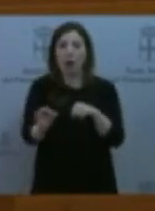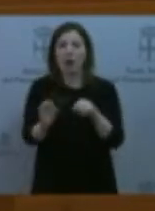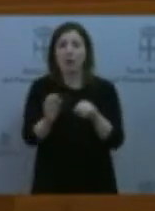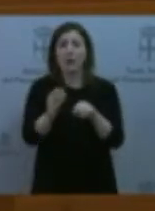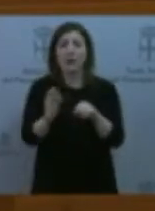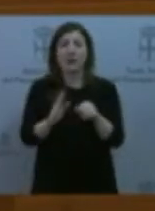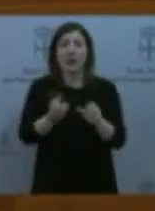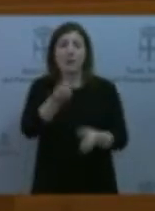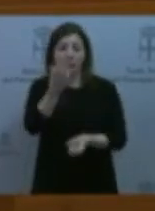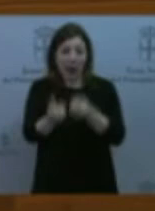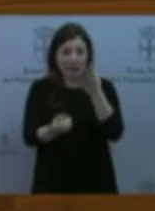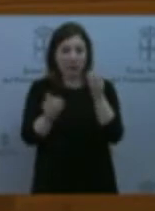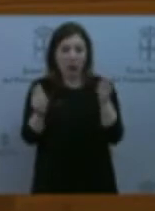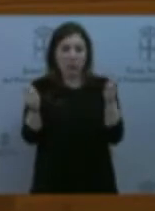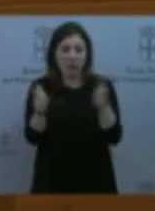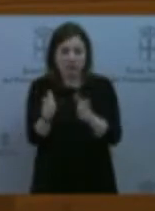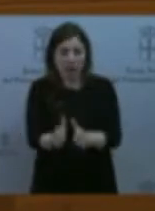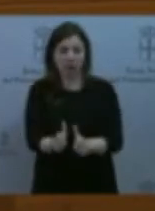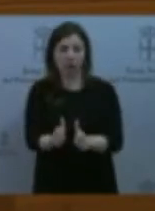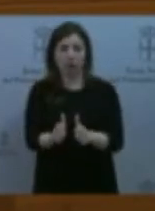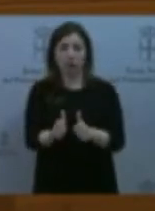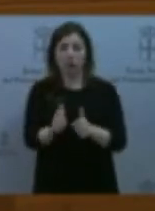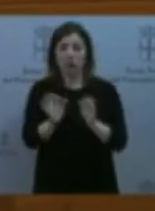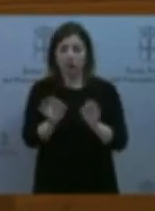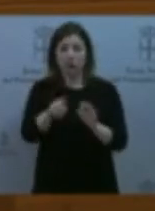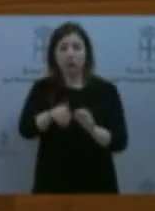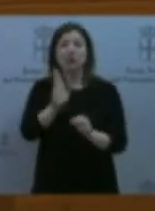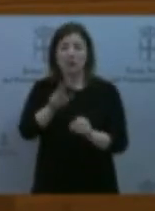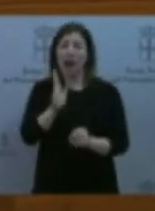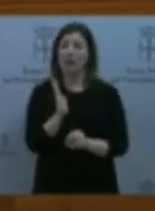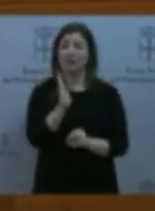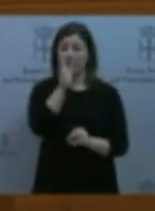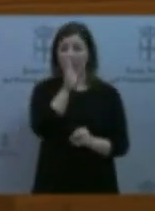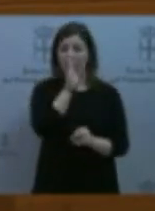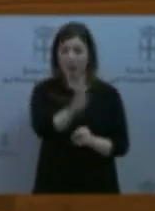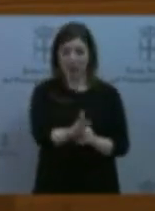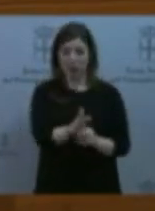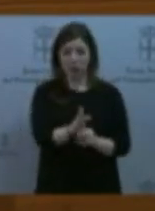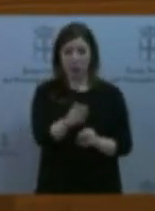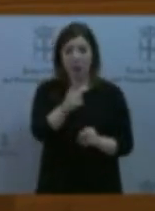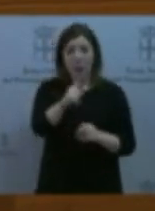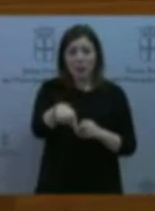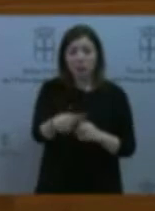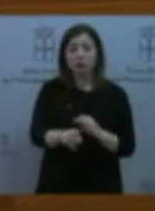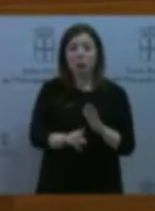tiene también repercusiones directas en cómo después evolucionan las riadas y las avenidas.